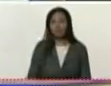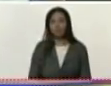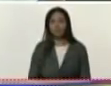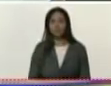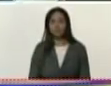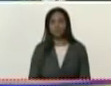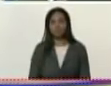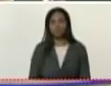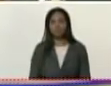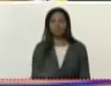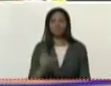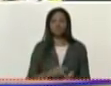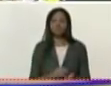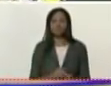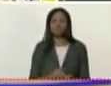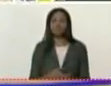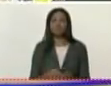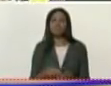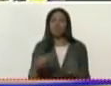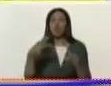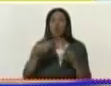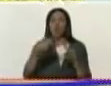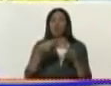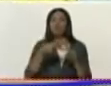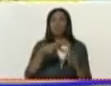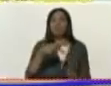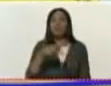Estuvieron en el Hotel Funchal,